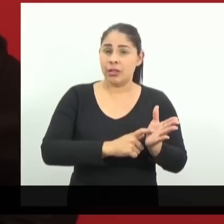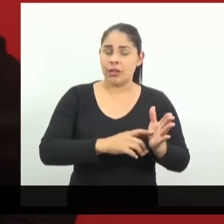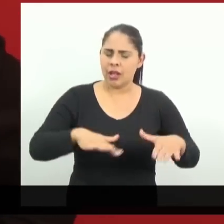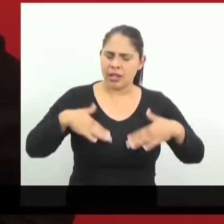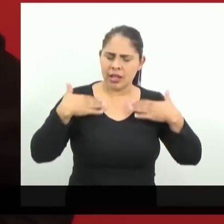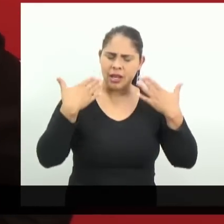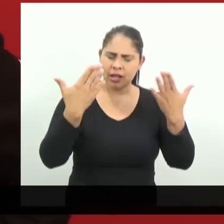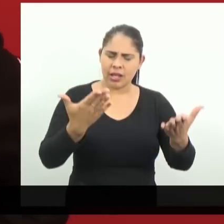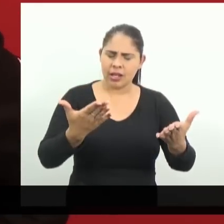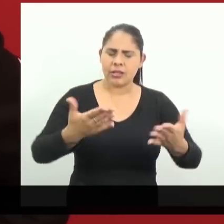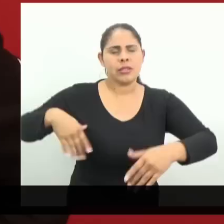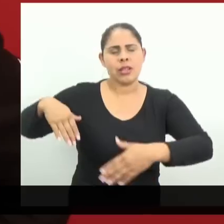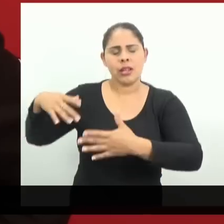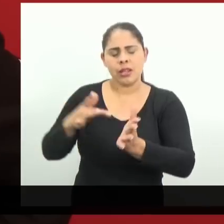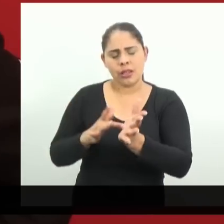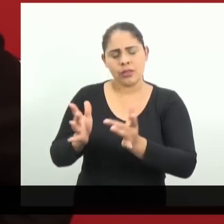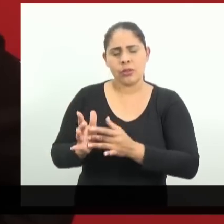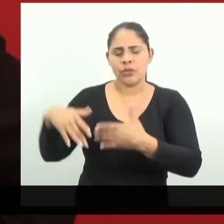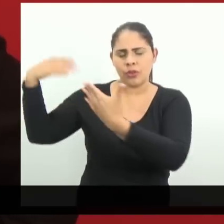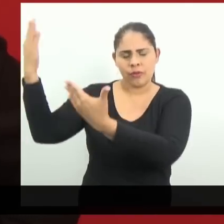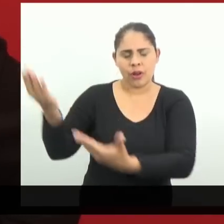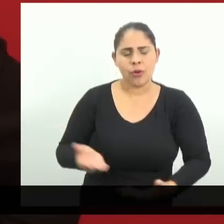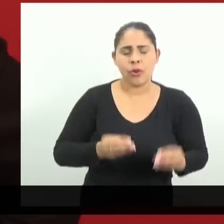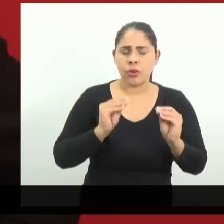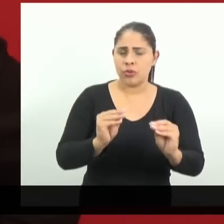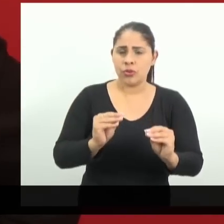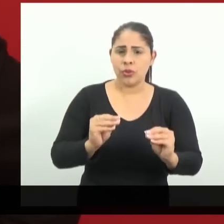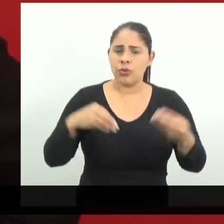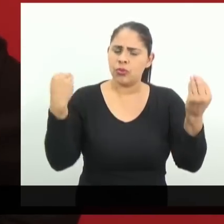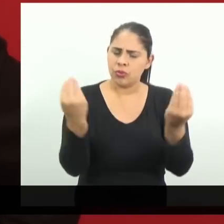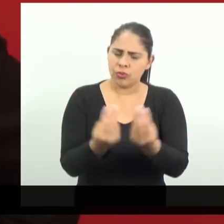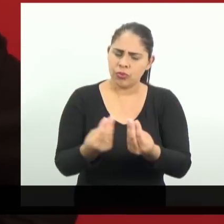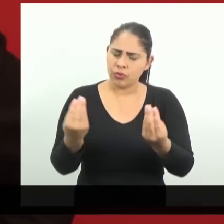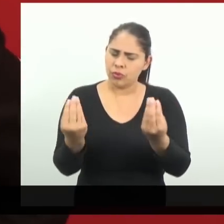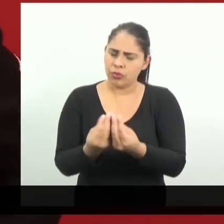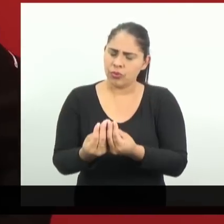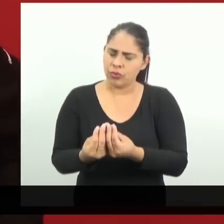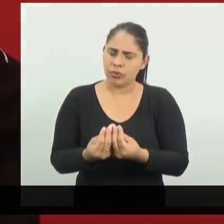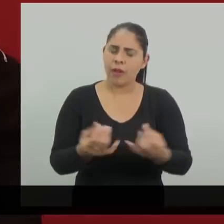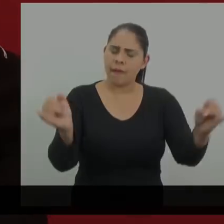y su favor os acompañe, queridos. Shalom.